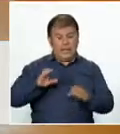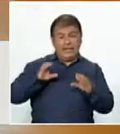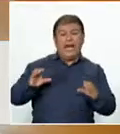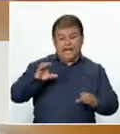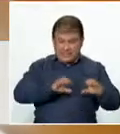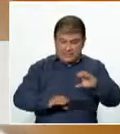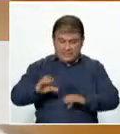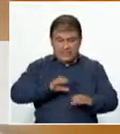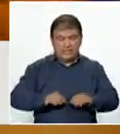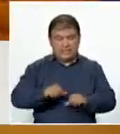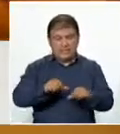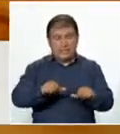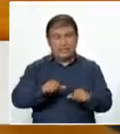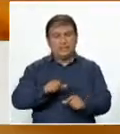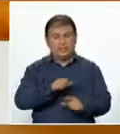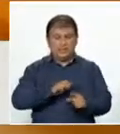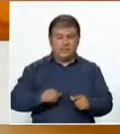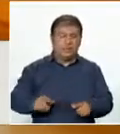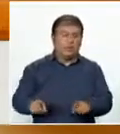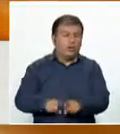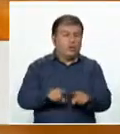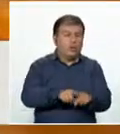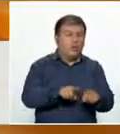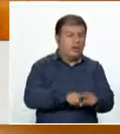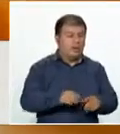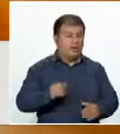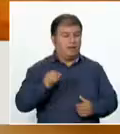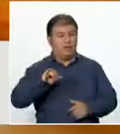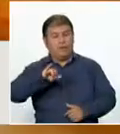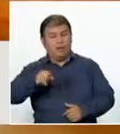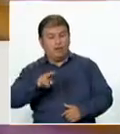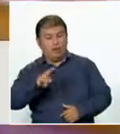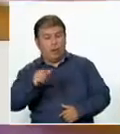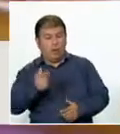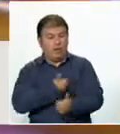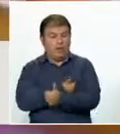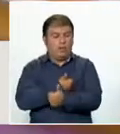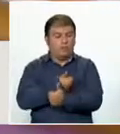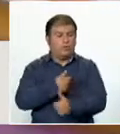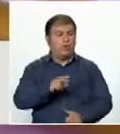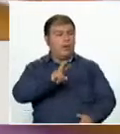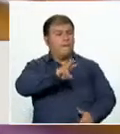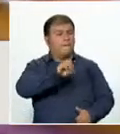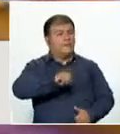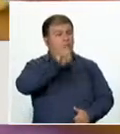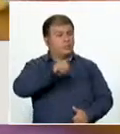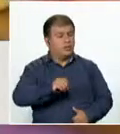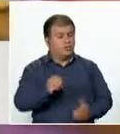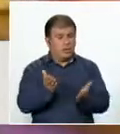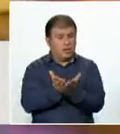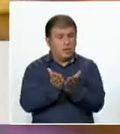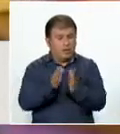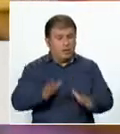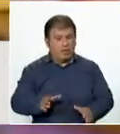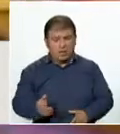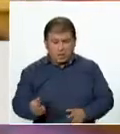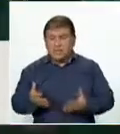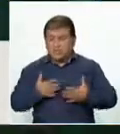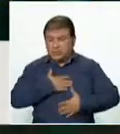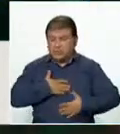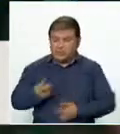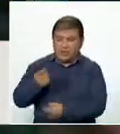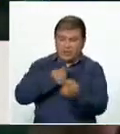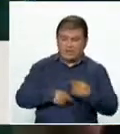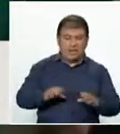Ciencias y ambiente, profesor. Como Juancito en Ayacucho, solo un 20% de escolares de la Sierra Central están contentos con volver a las